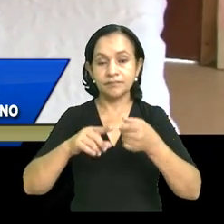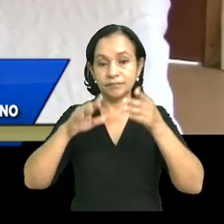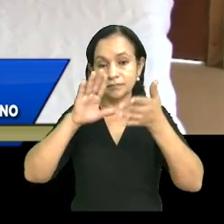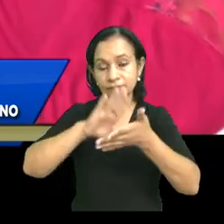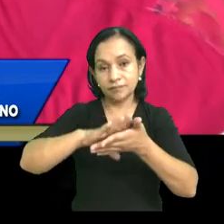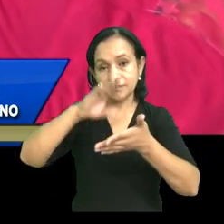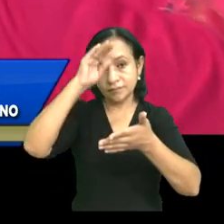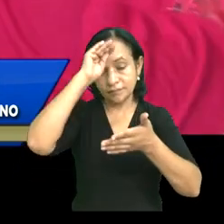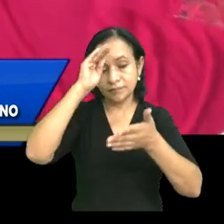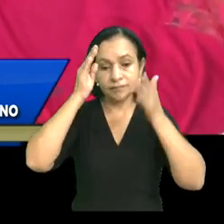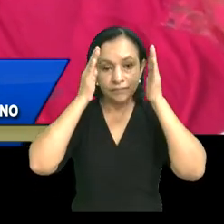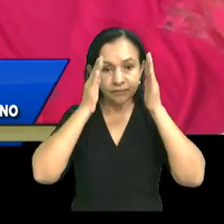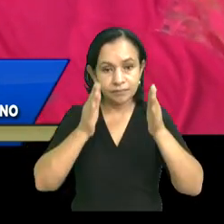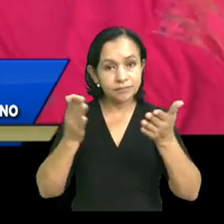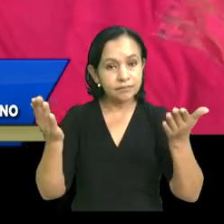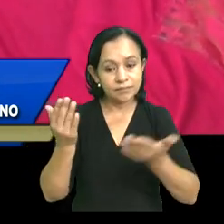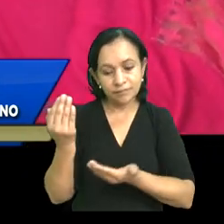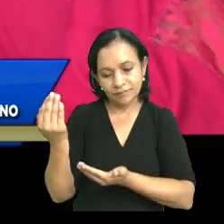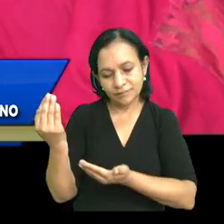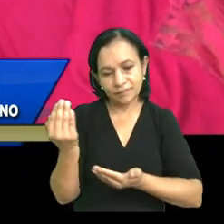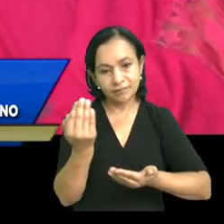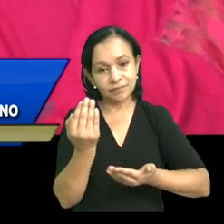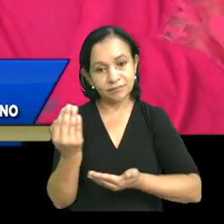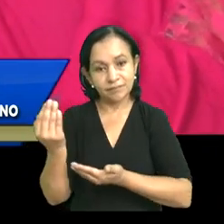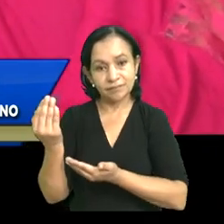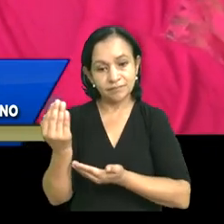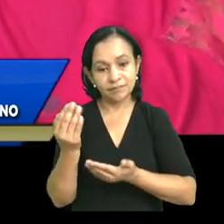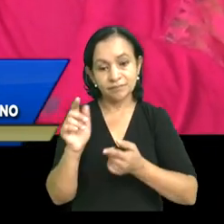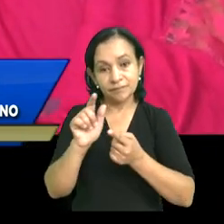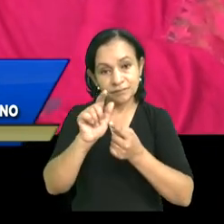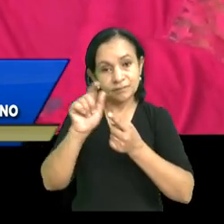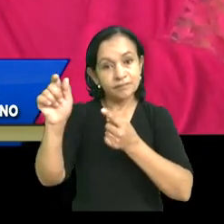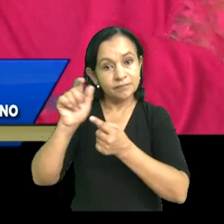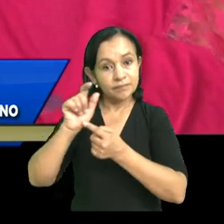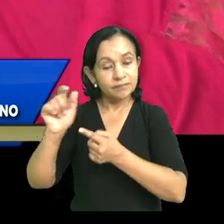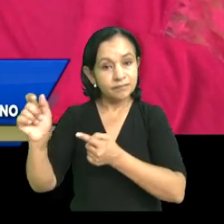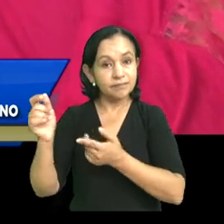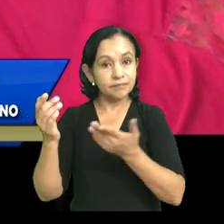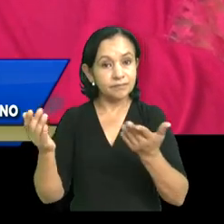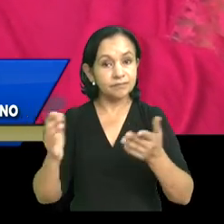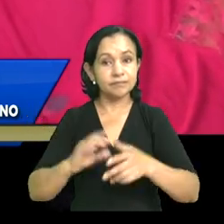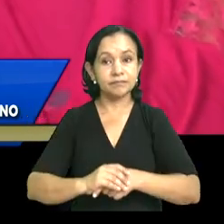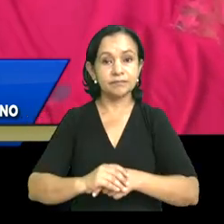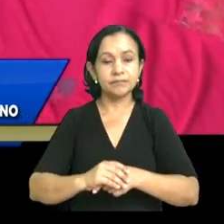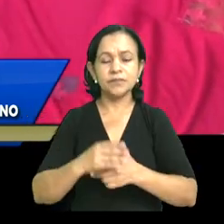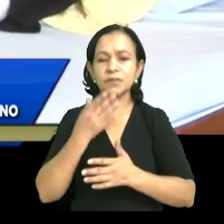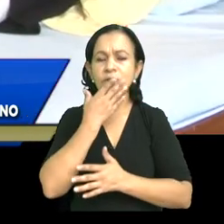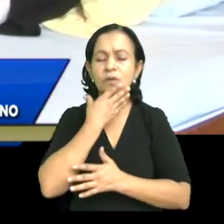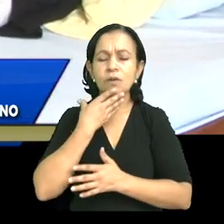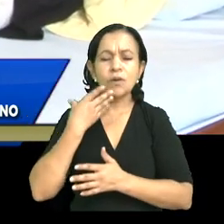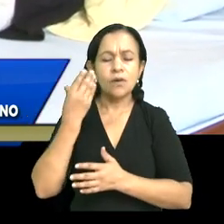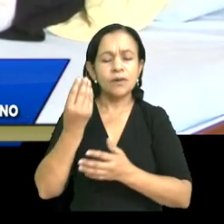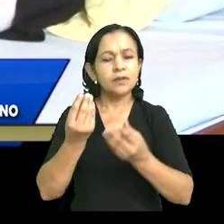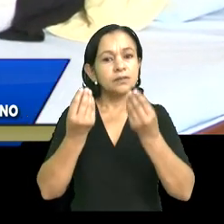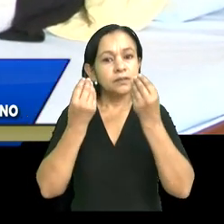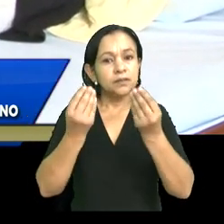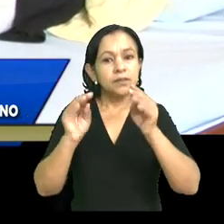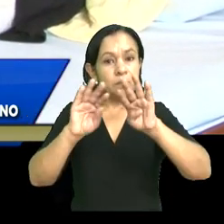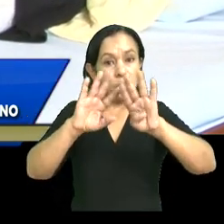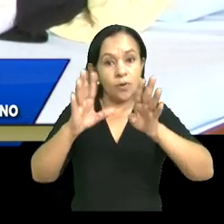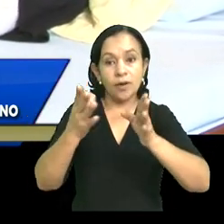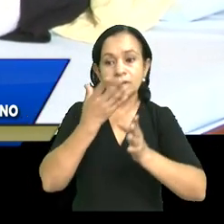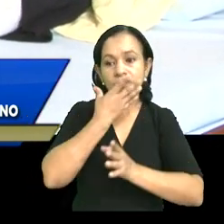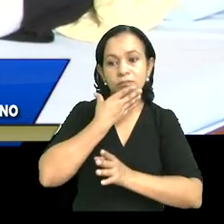atender a los bebés en sus primeros meses, porque también tenemos muchas jóvenes que llegan,